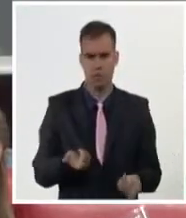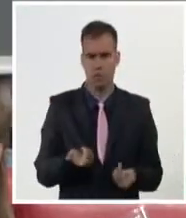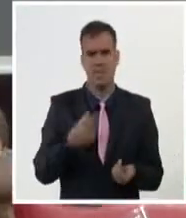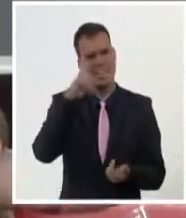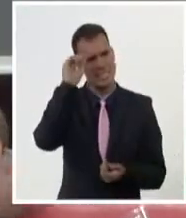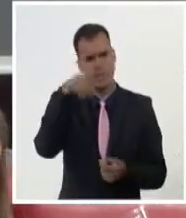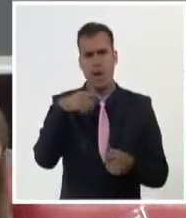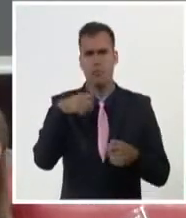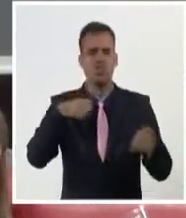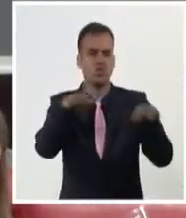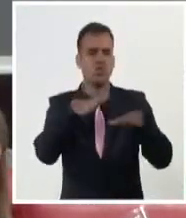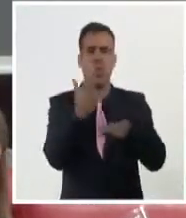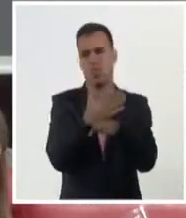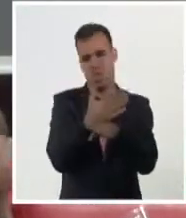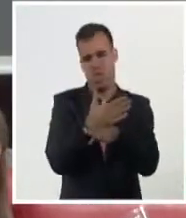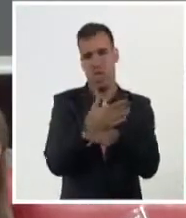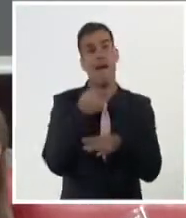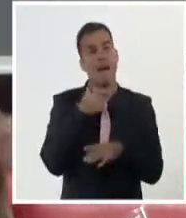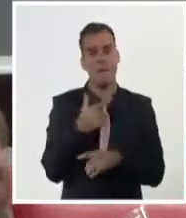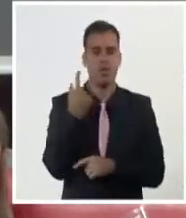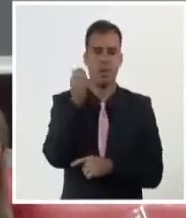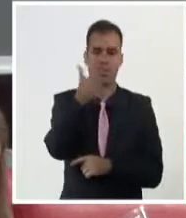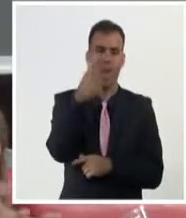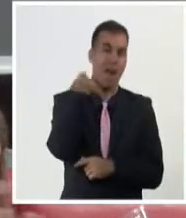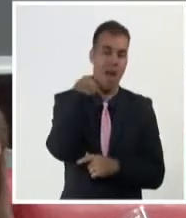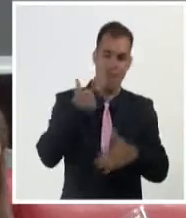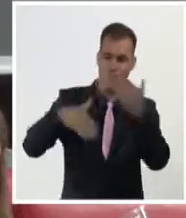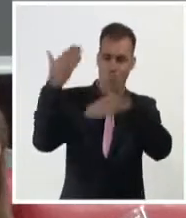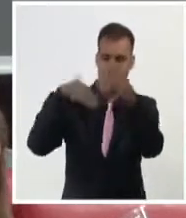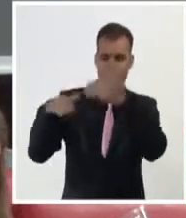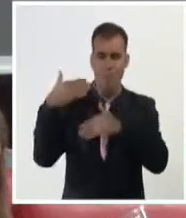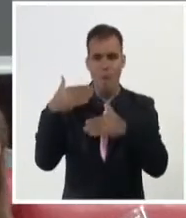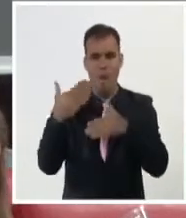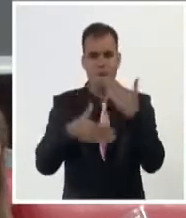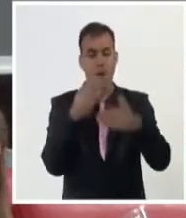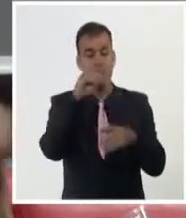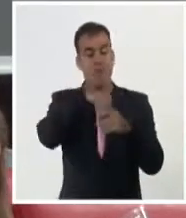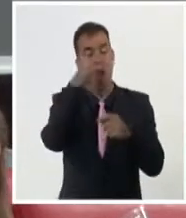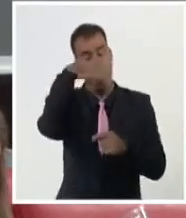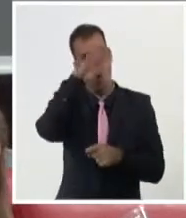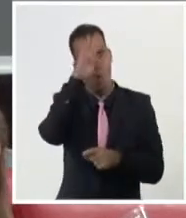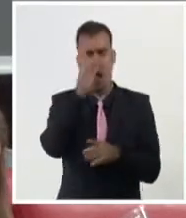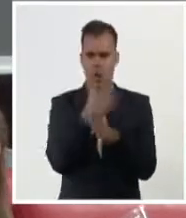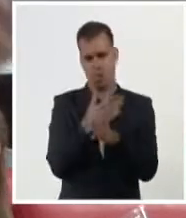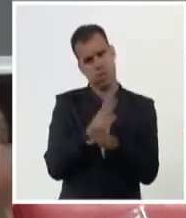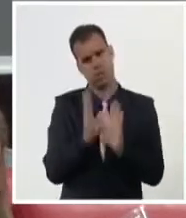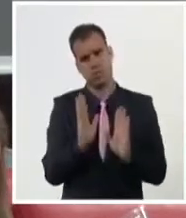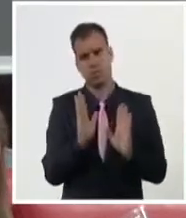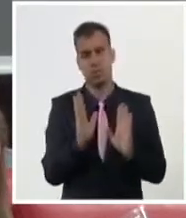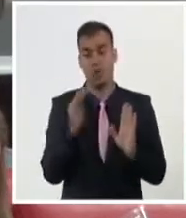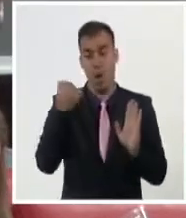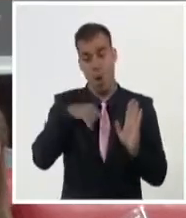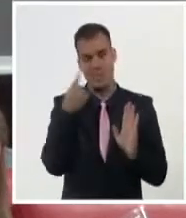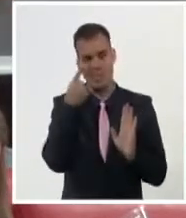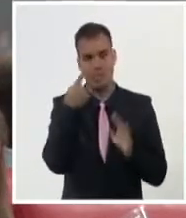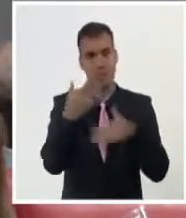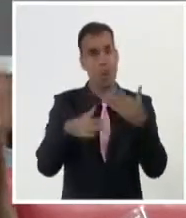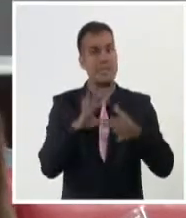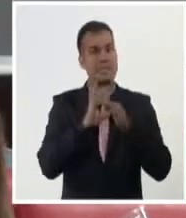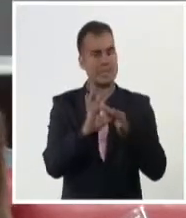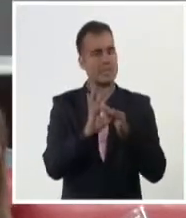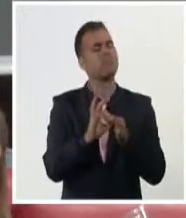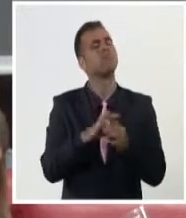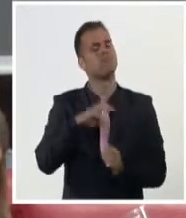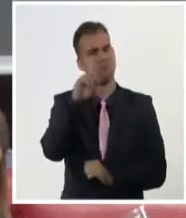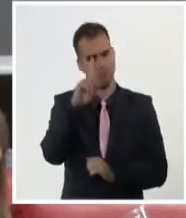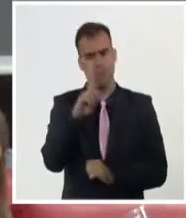diferente. Hace 10 años, quizás, la situación que atravesaba el país era diferente a la que tenemos hoy. Por tanto, como dijera Fidel, revolución es sentido